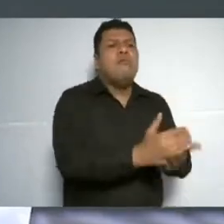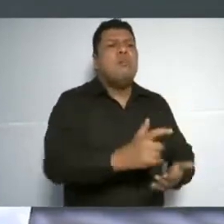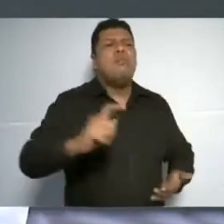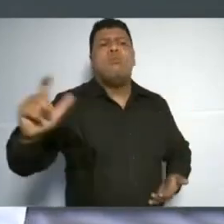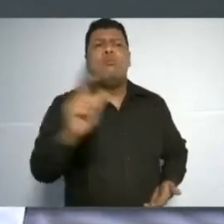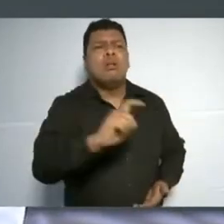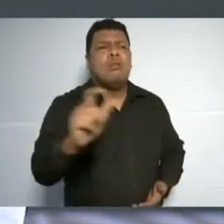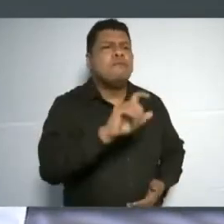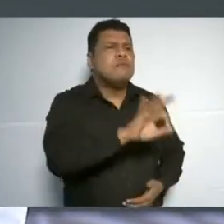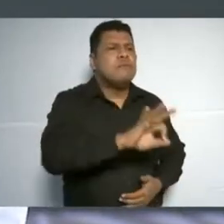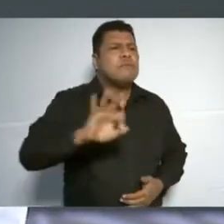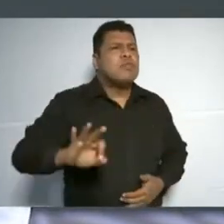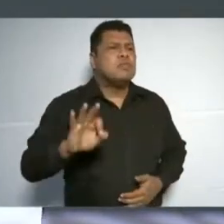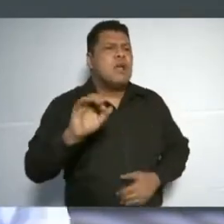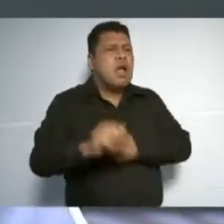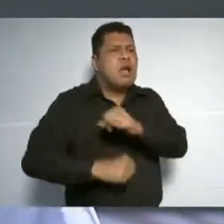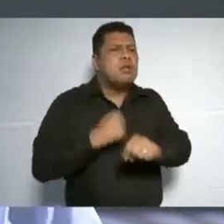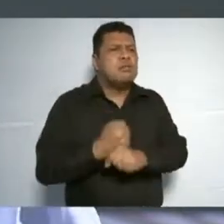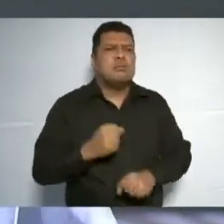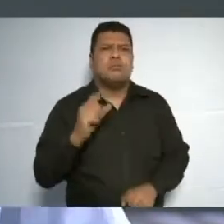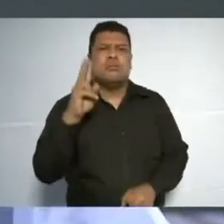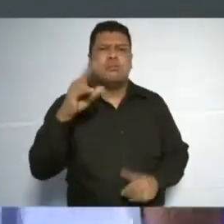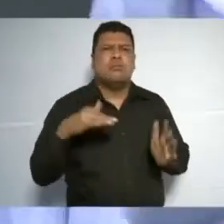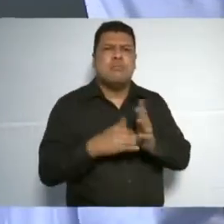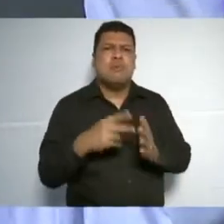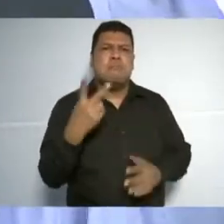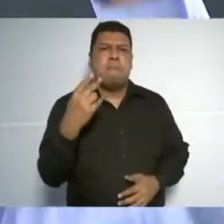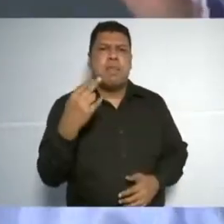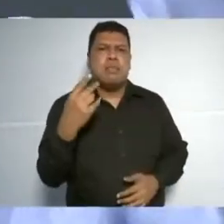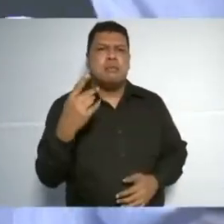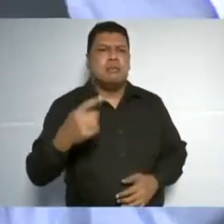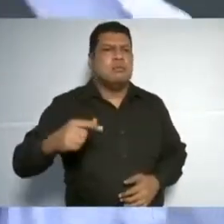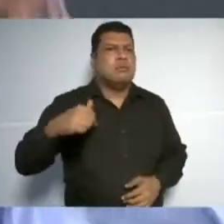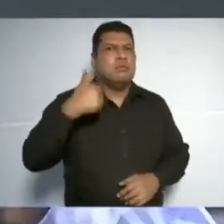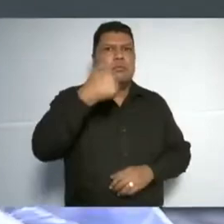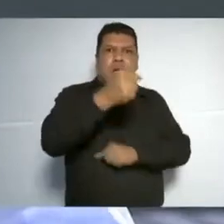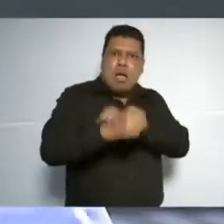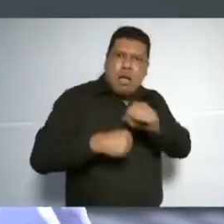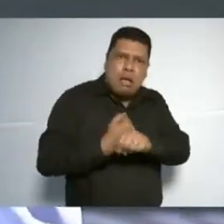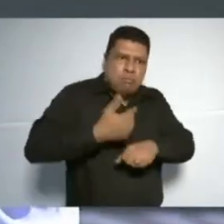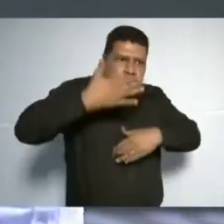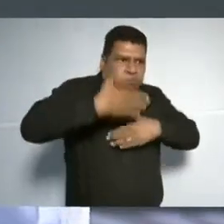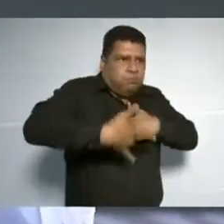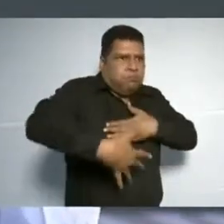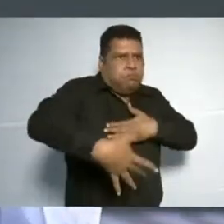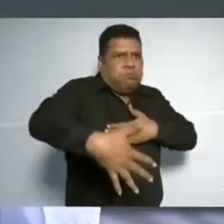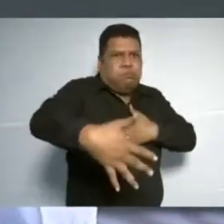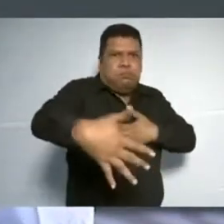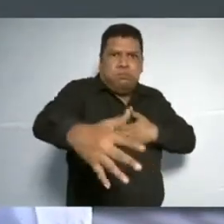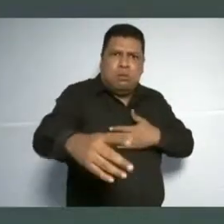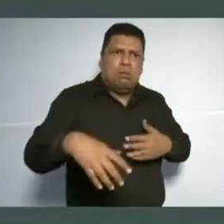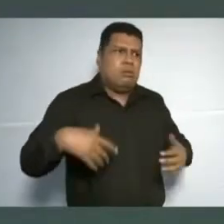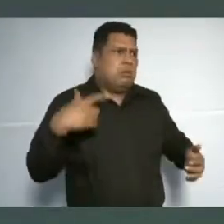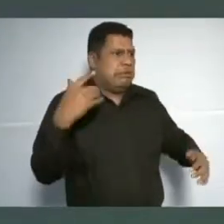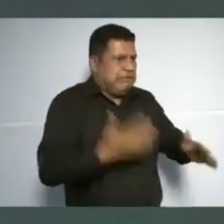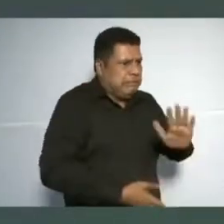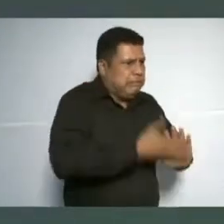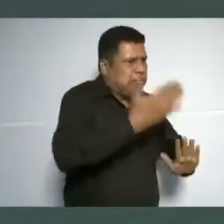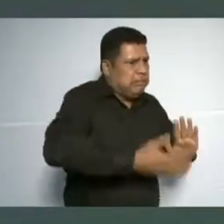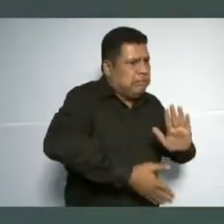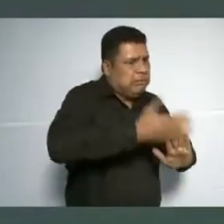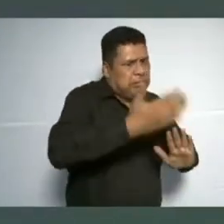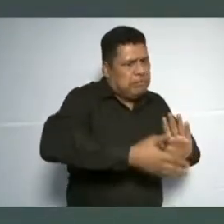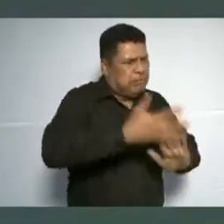2025. Nos íbamos a pasar todo el sexenio construyendo el aeropuerto. Se tomó